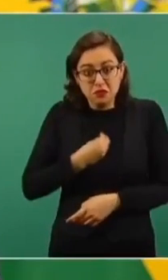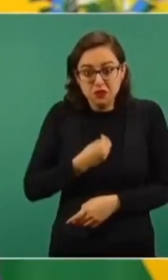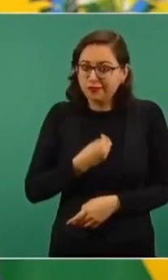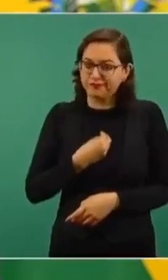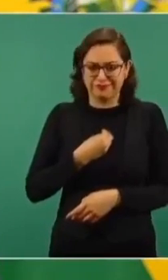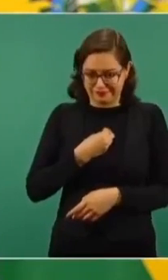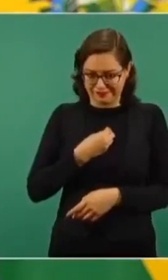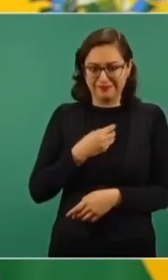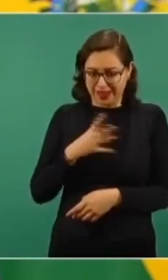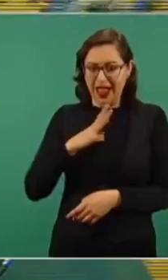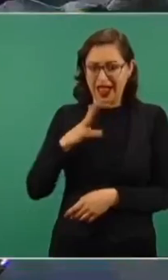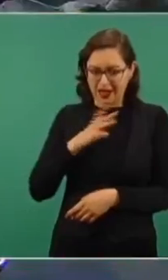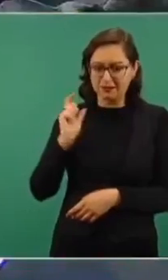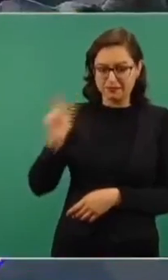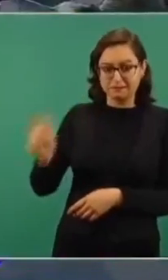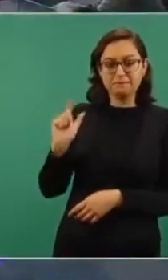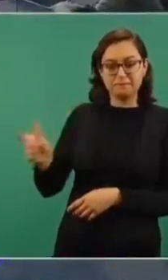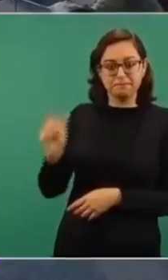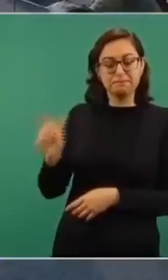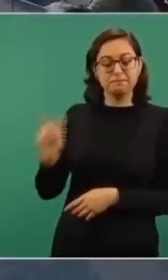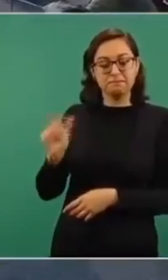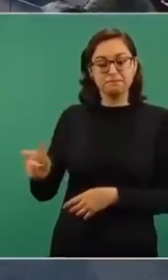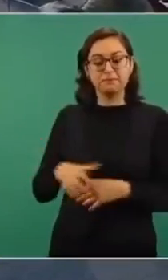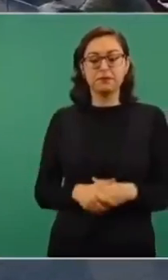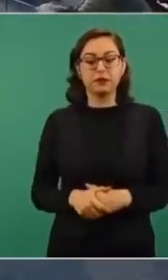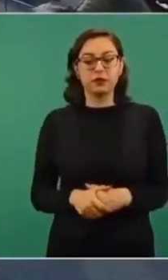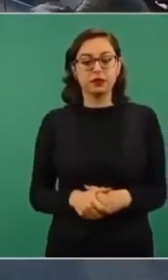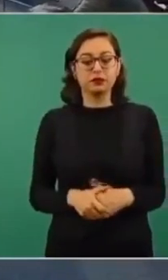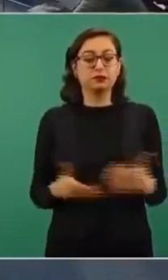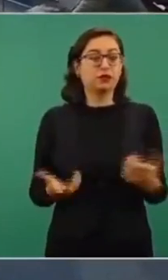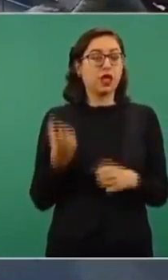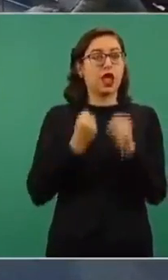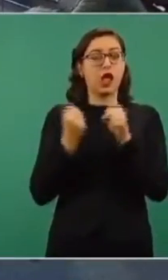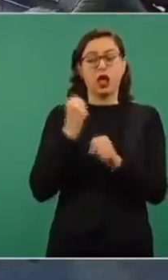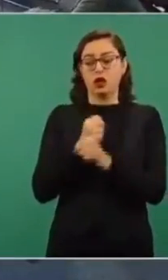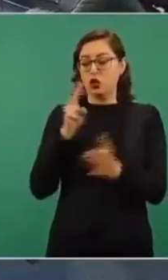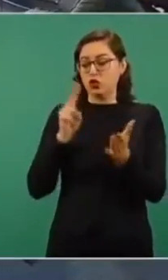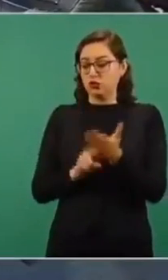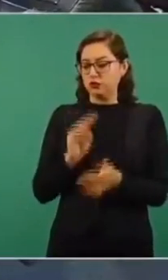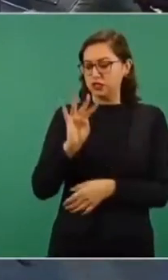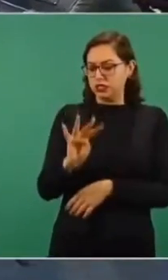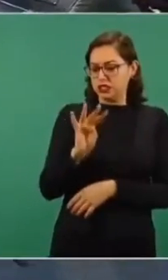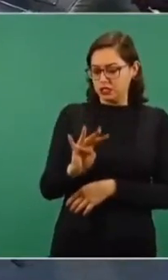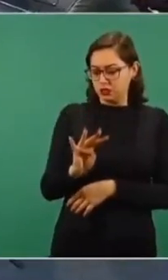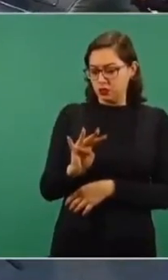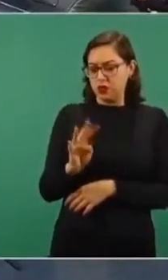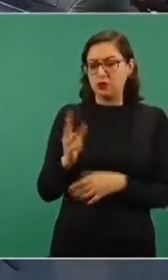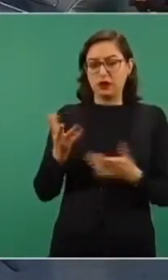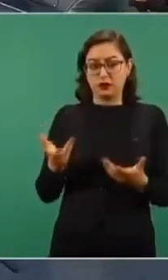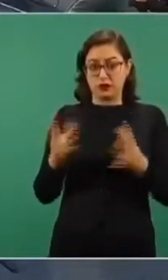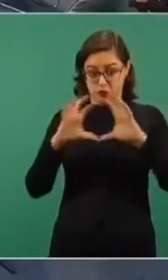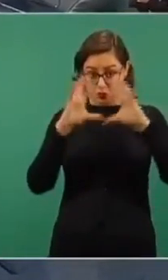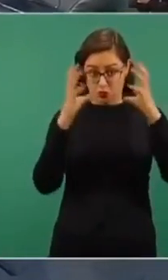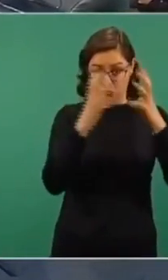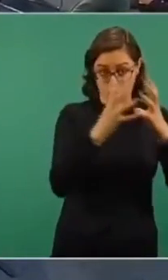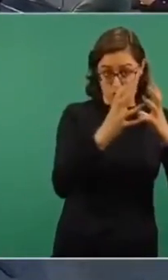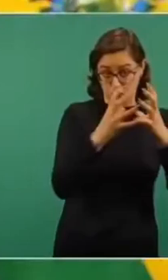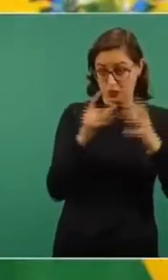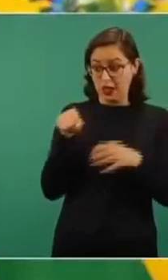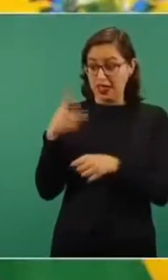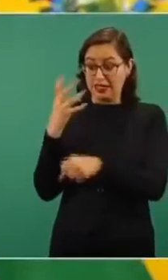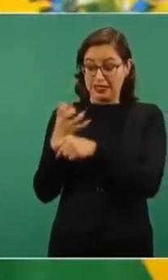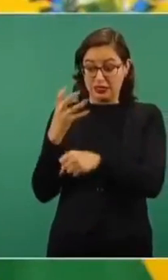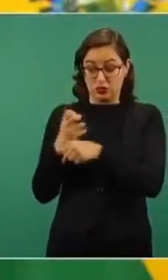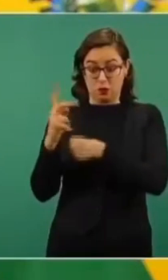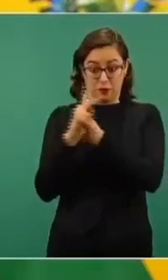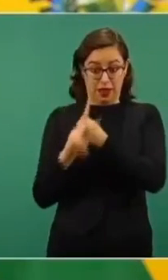nosotros tenemos. Cuando yo veía las cifras del 2019, éramos el quinto país en el mundo y el primero